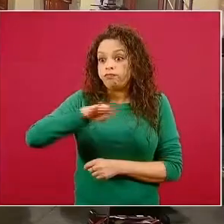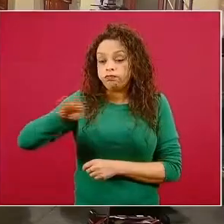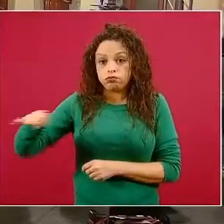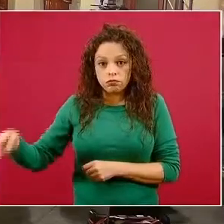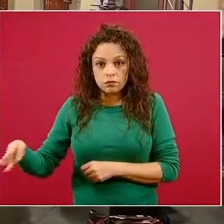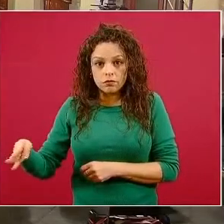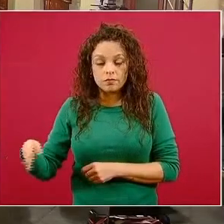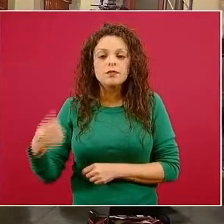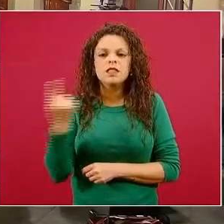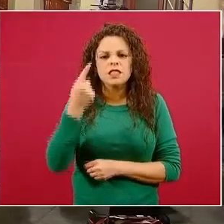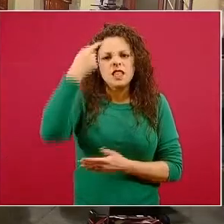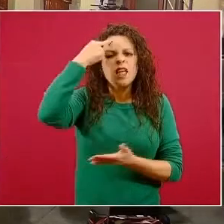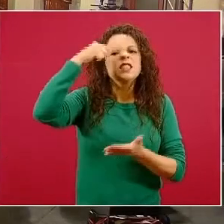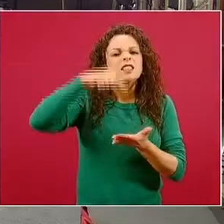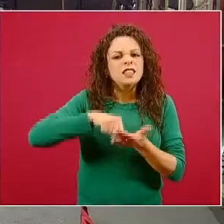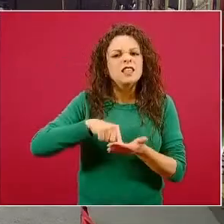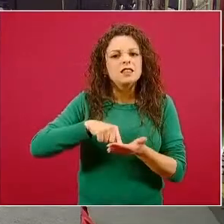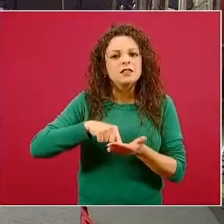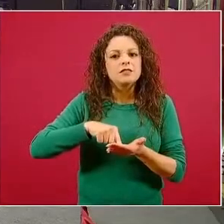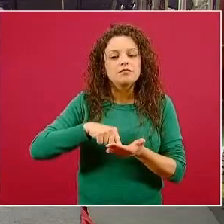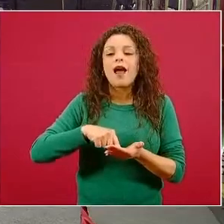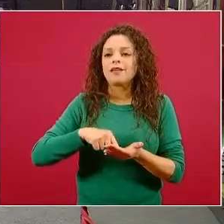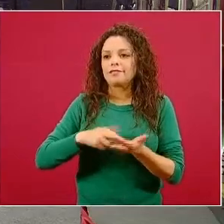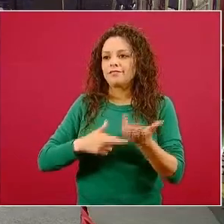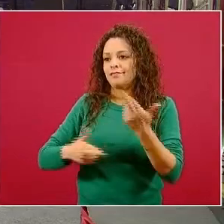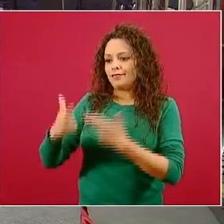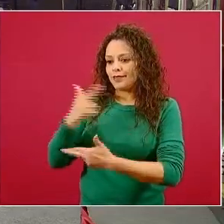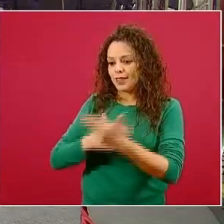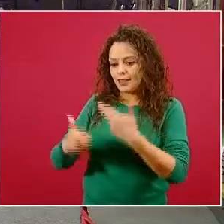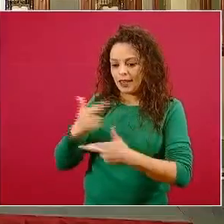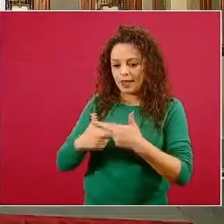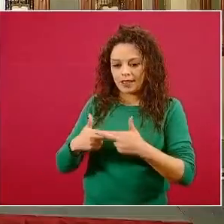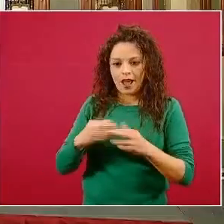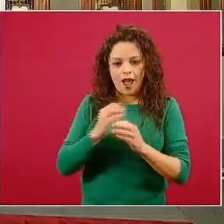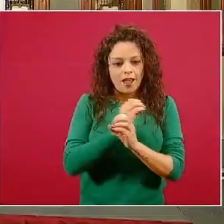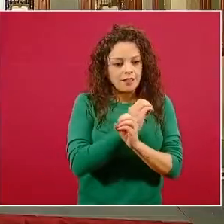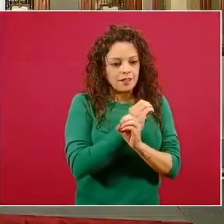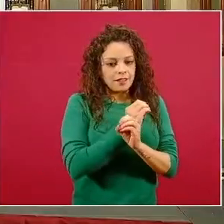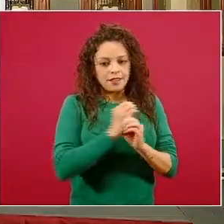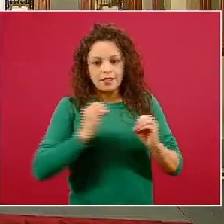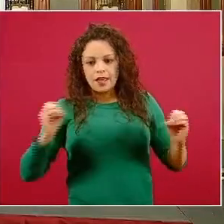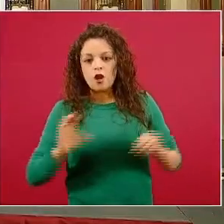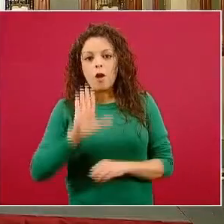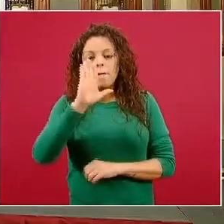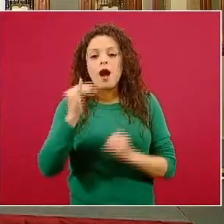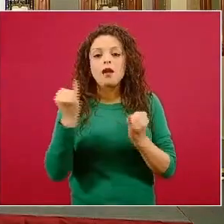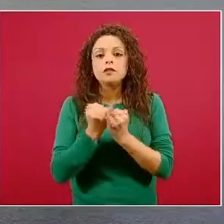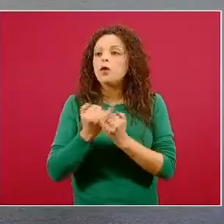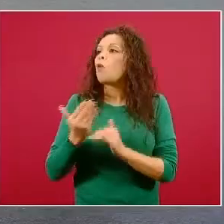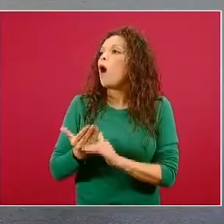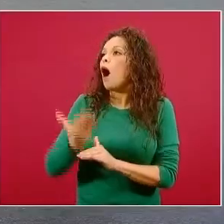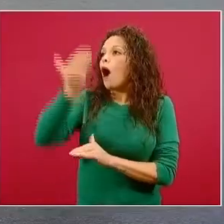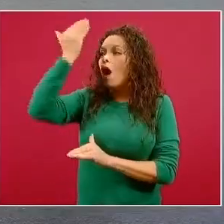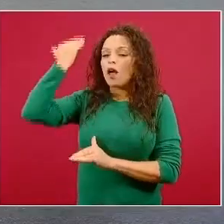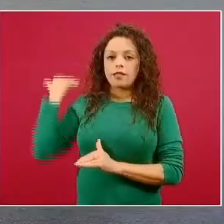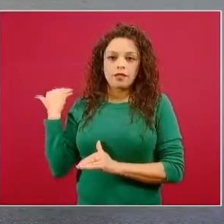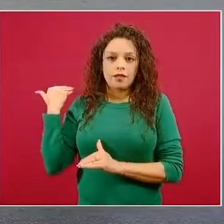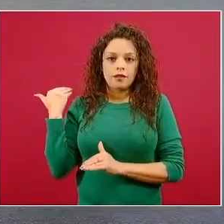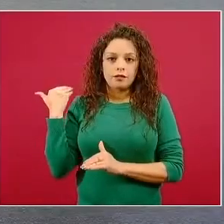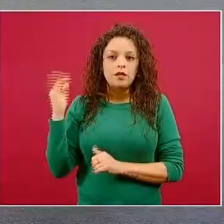es regresar al estado cero, al momento antes de que existiera esa epidemia, y quisiéramos pensar